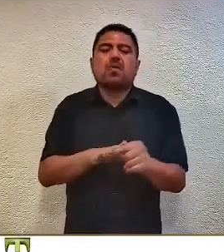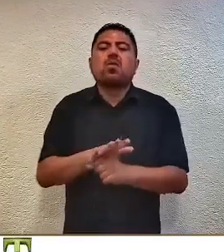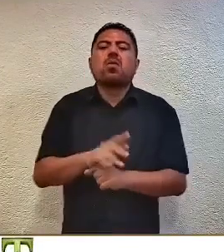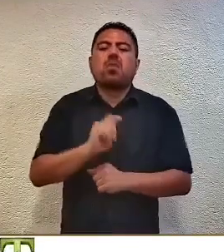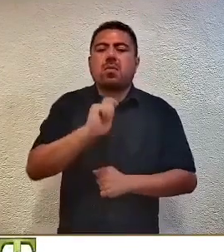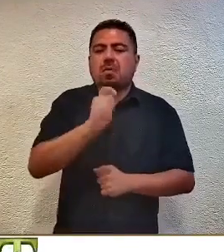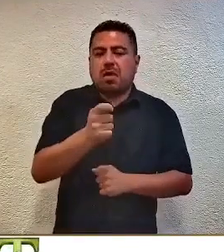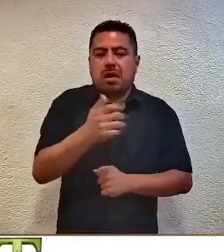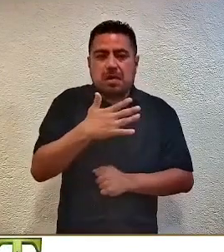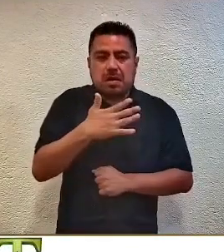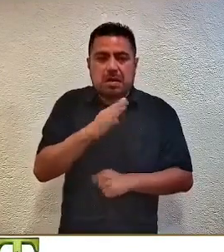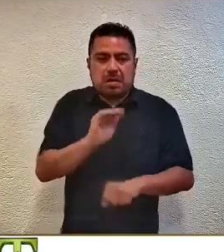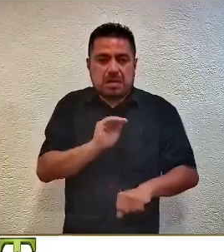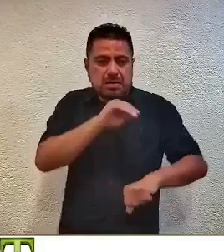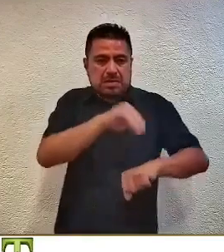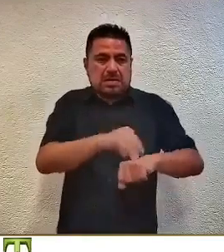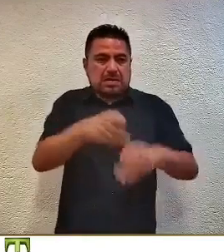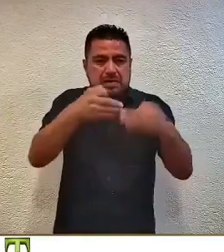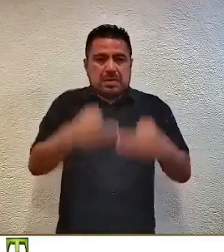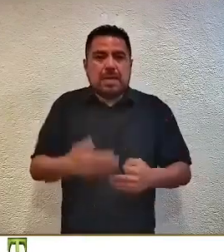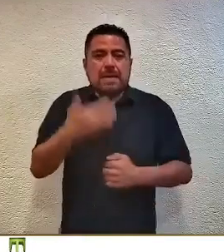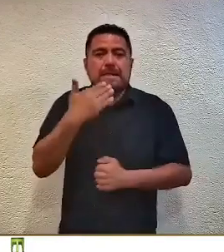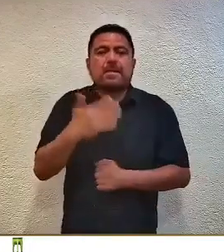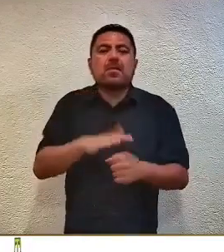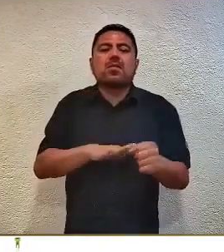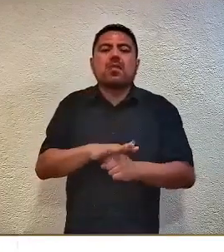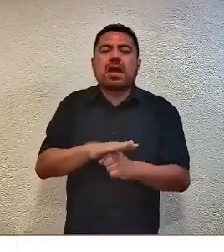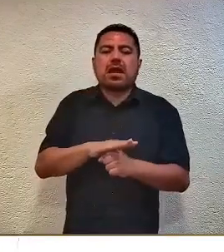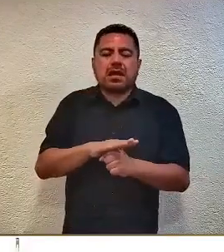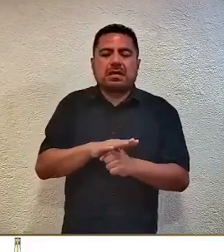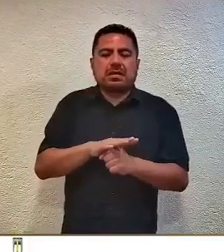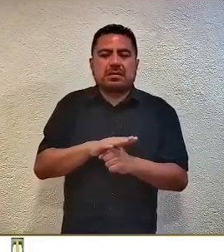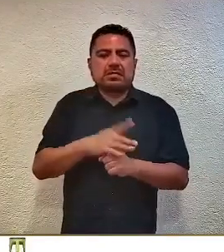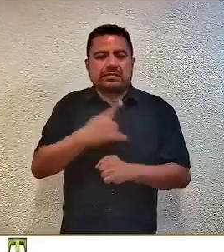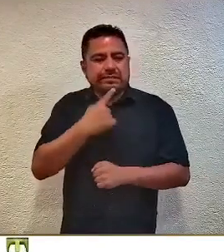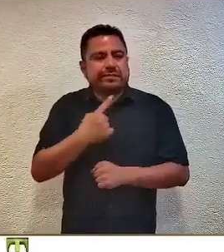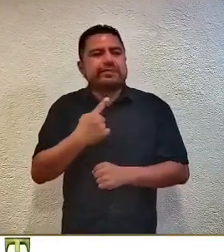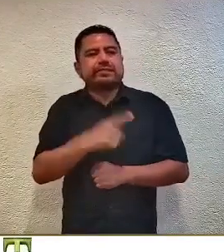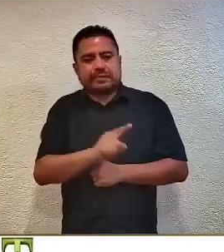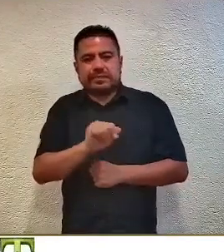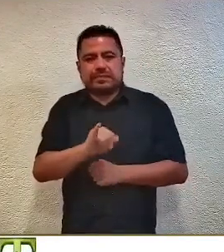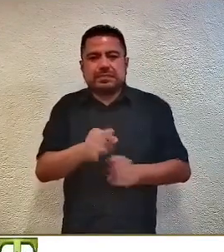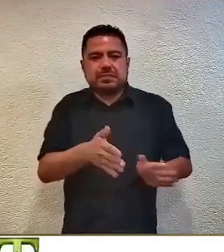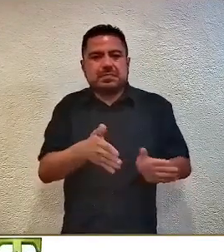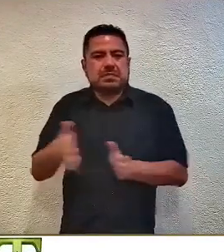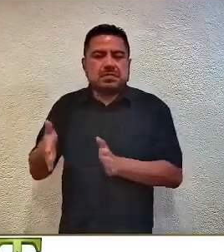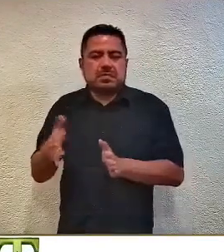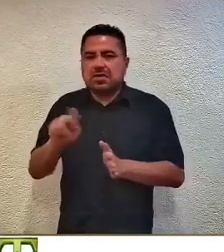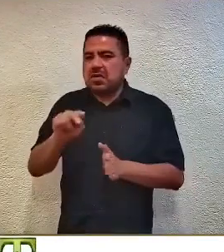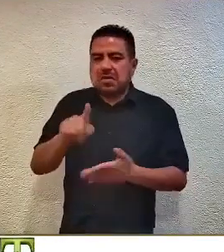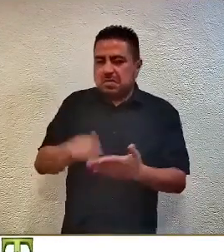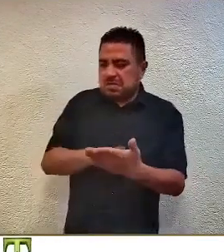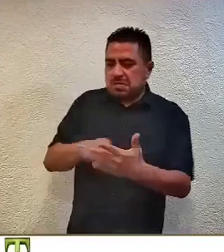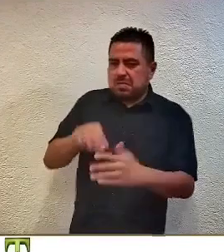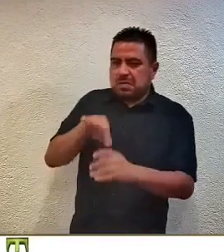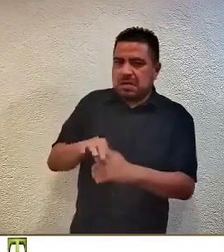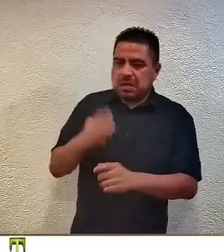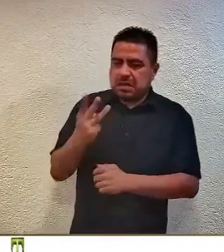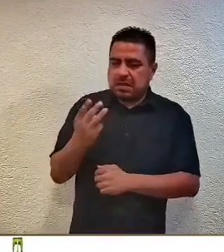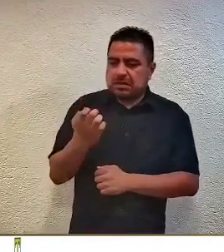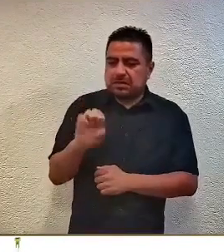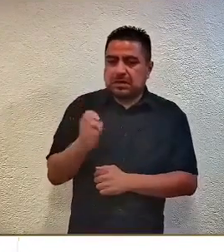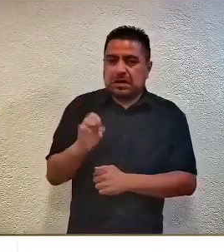cual constituye efectivamente el acto impugnado y no la elección del 3 de enero.